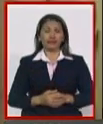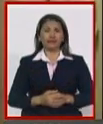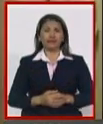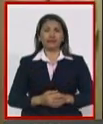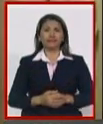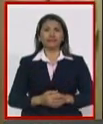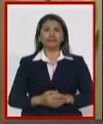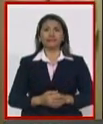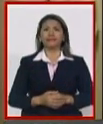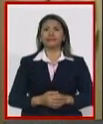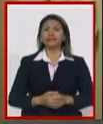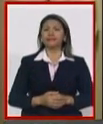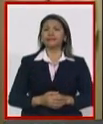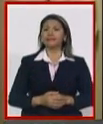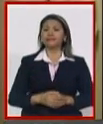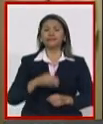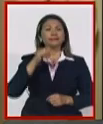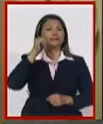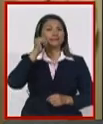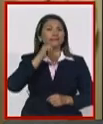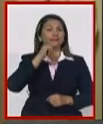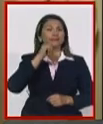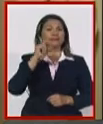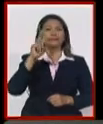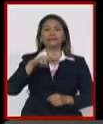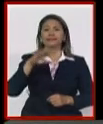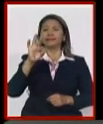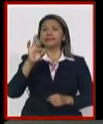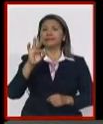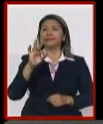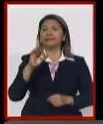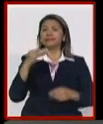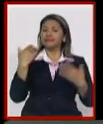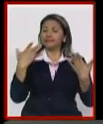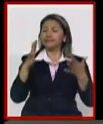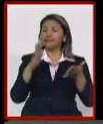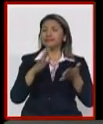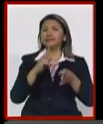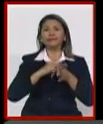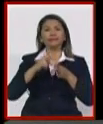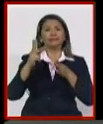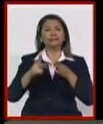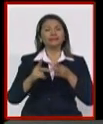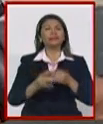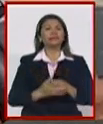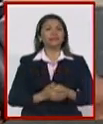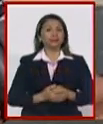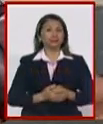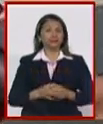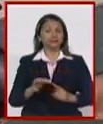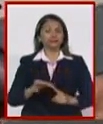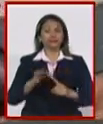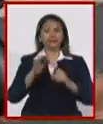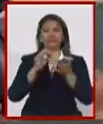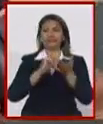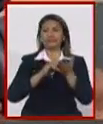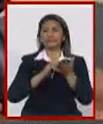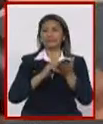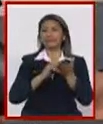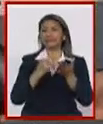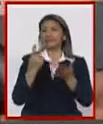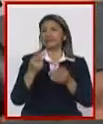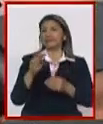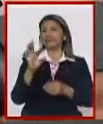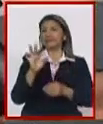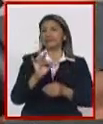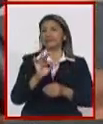que era cualquier tipo de persona, era una mujer de 29 años, formada. En su promedio, en su última especialidad, faltaban dos materias,